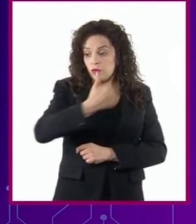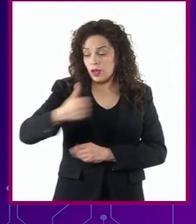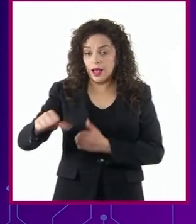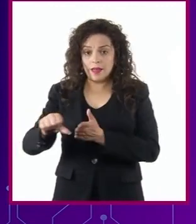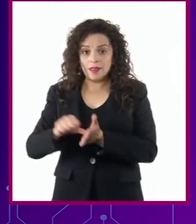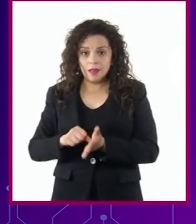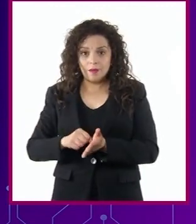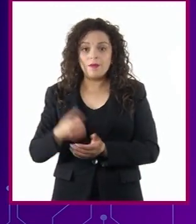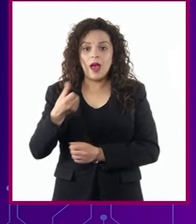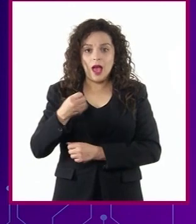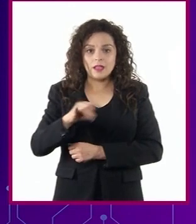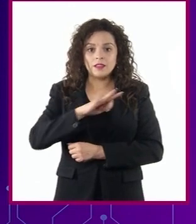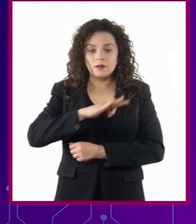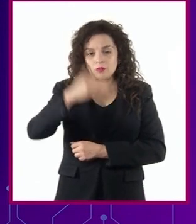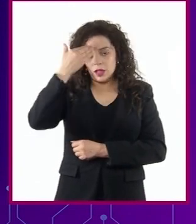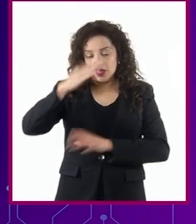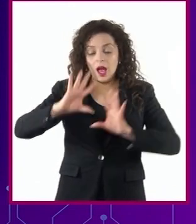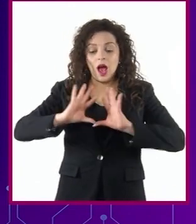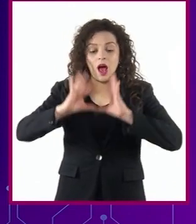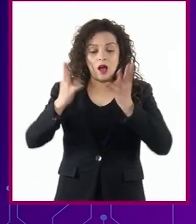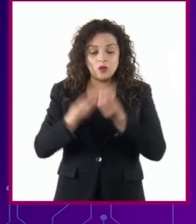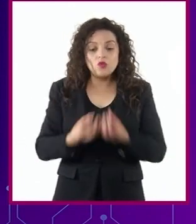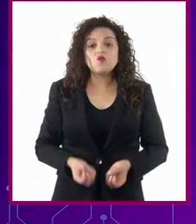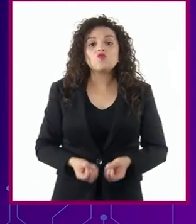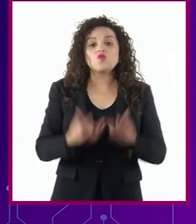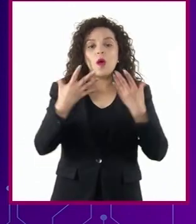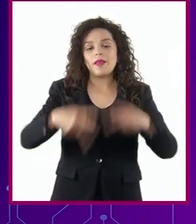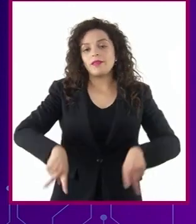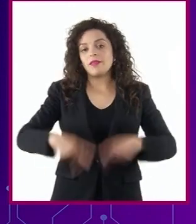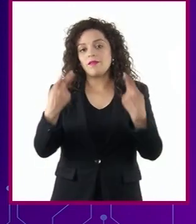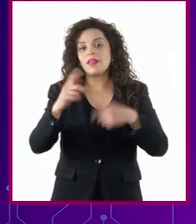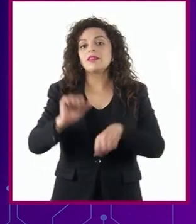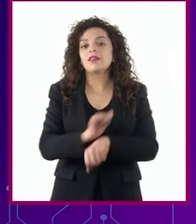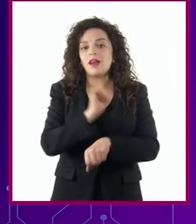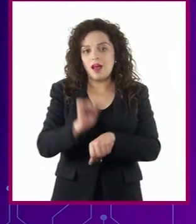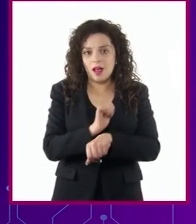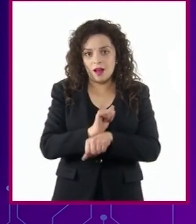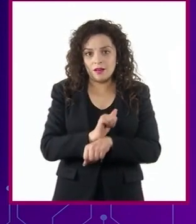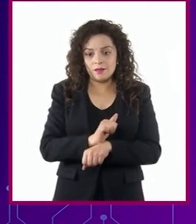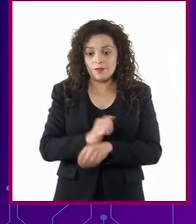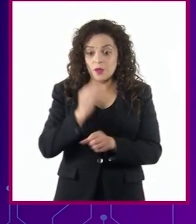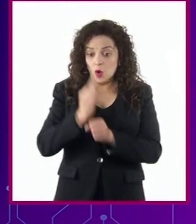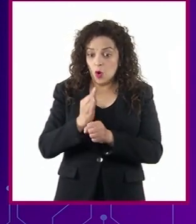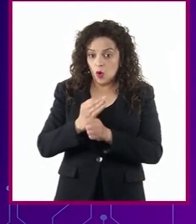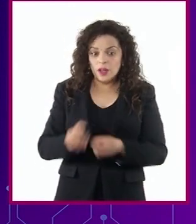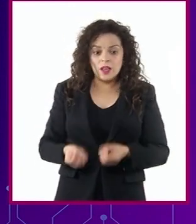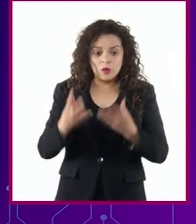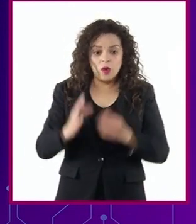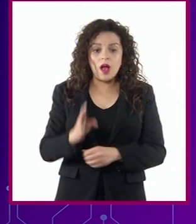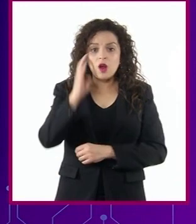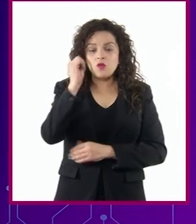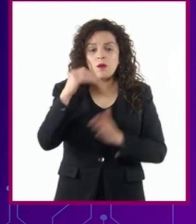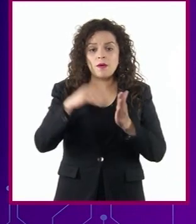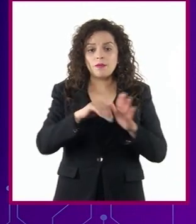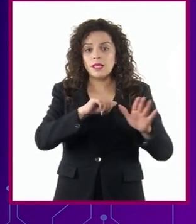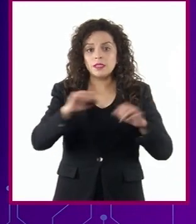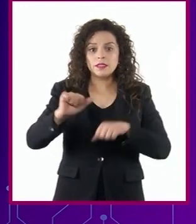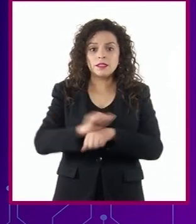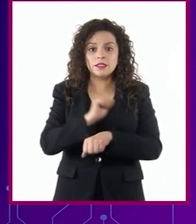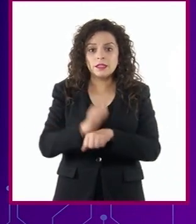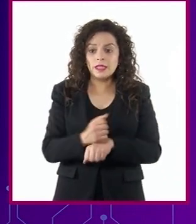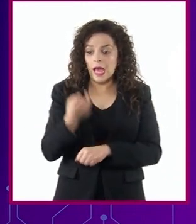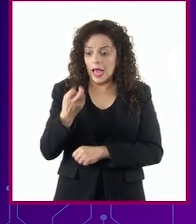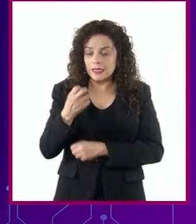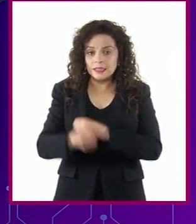forma podemos llegar al total de automóviles vendidos. En este caso, se vendieron 9,600 automóviles durante ese